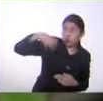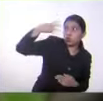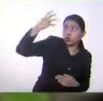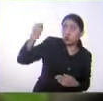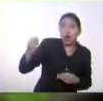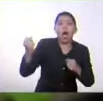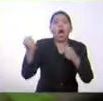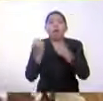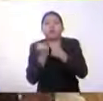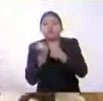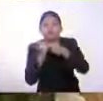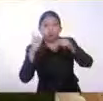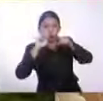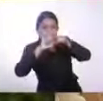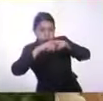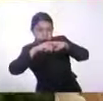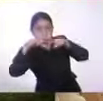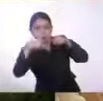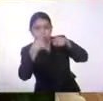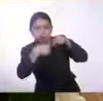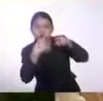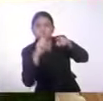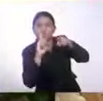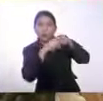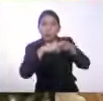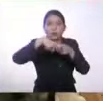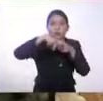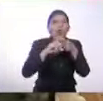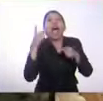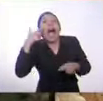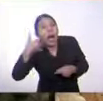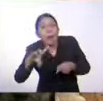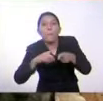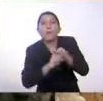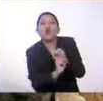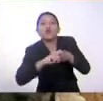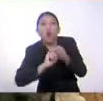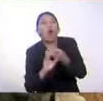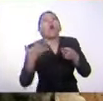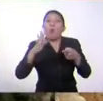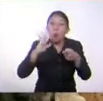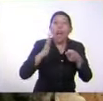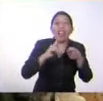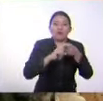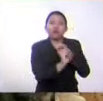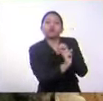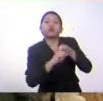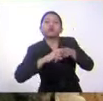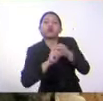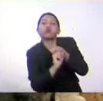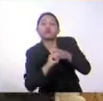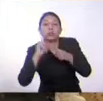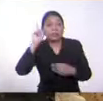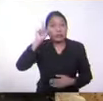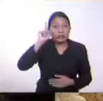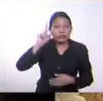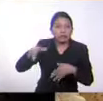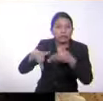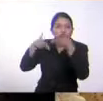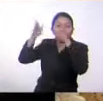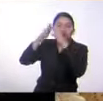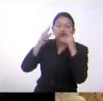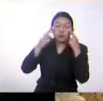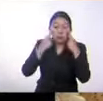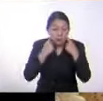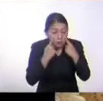sostenerse, pues se enroscan las ramas como la cola de los monos. Desde las copas de los árboles, los coatíes cuidan la